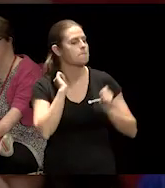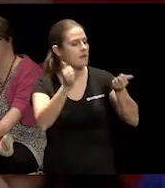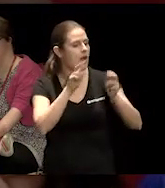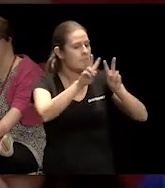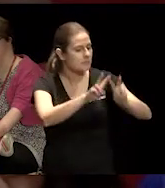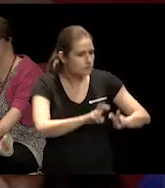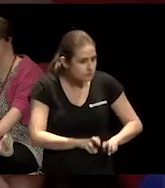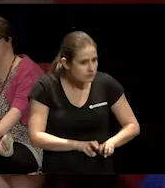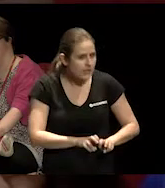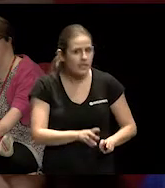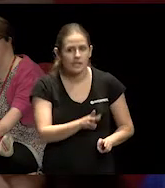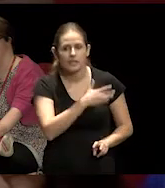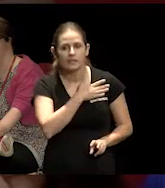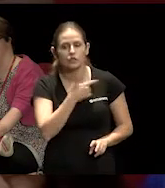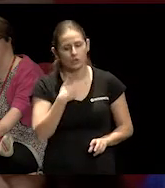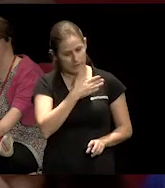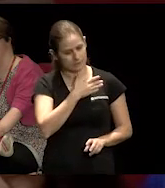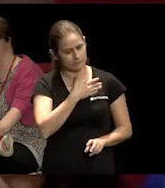Y querría saber